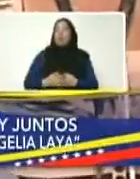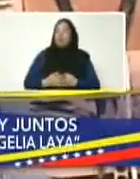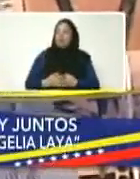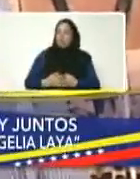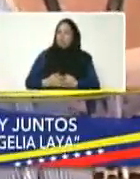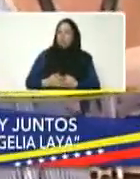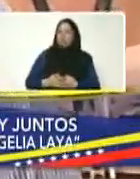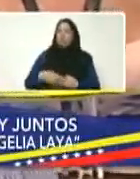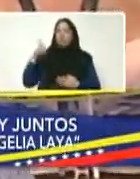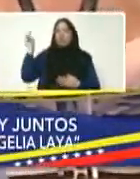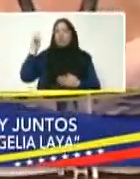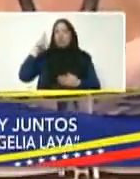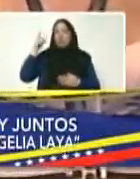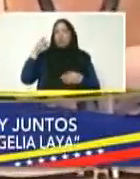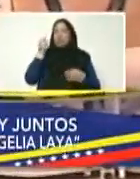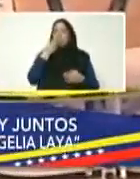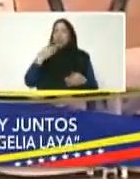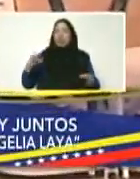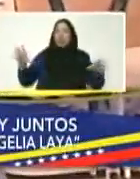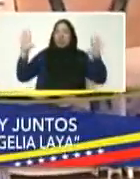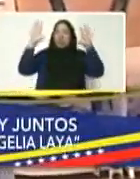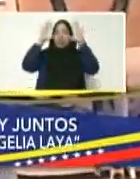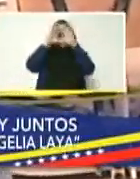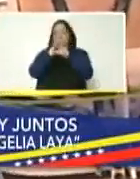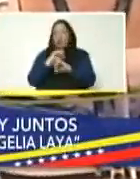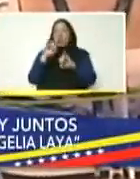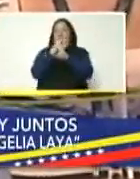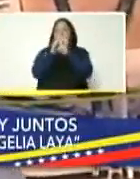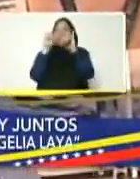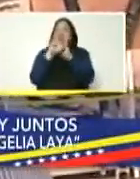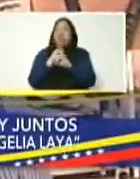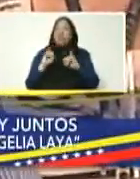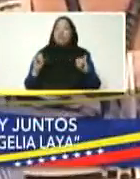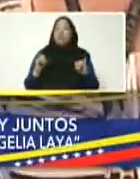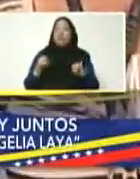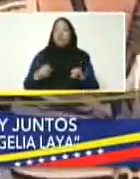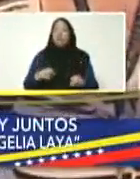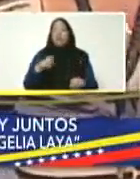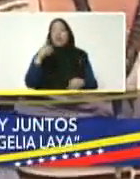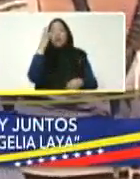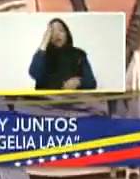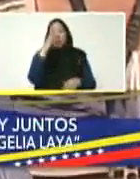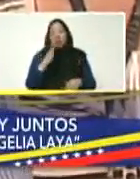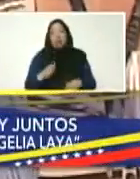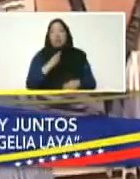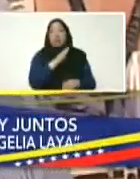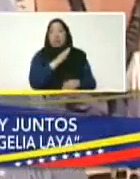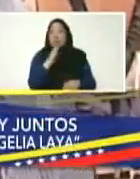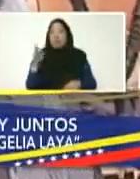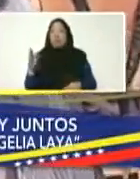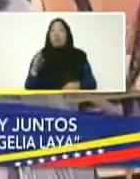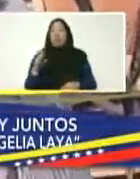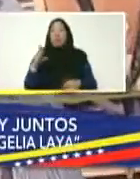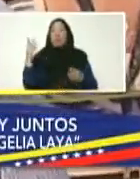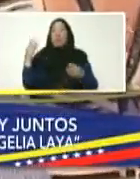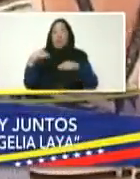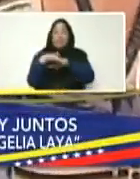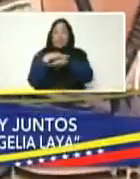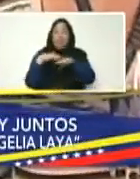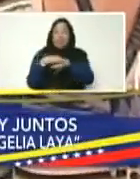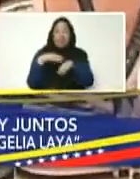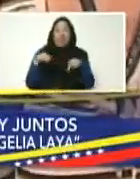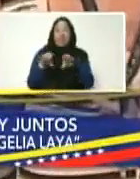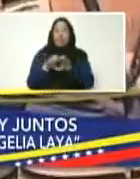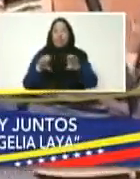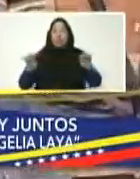Buenas noches, presidente. Feliz noche y mil bendiciones para usted, para nuestra ministra de Educación, para